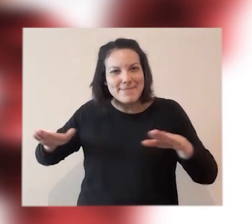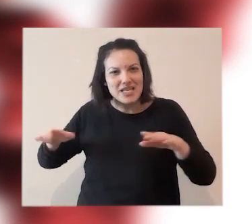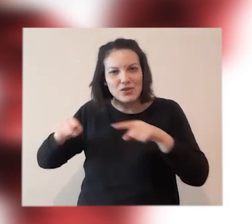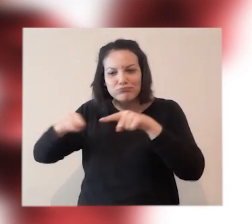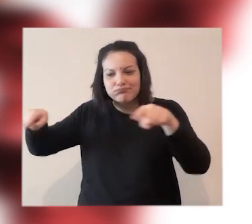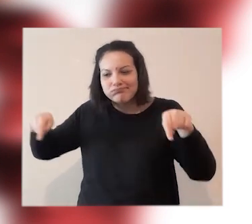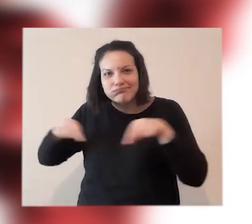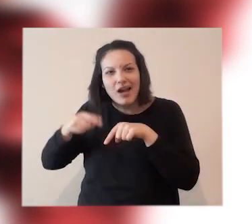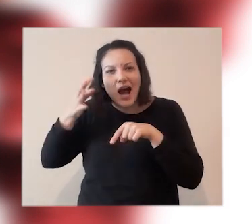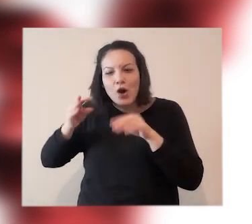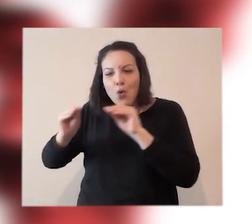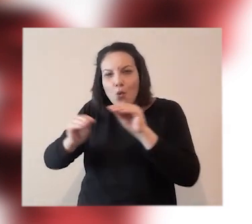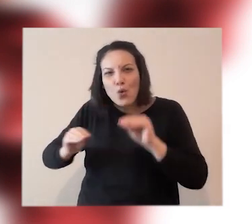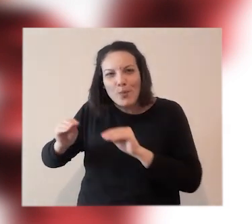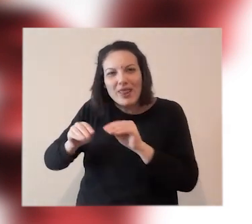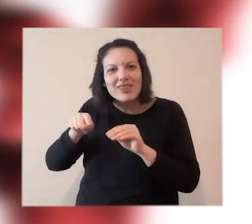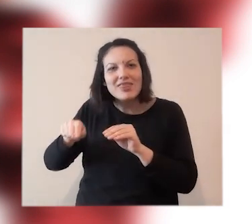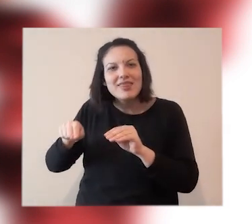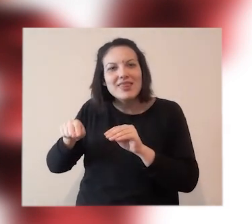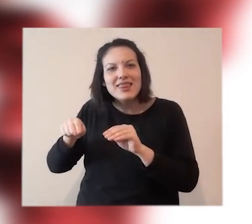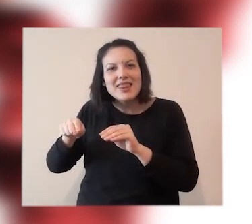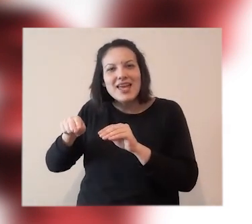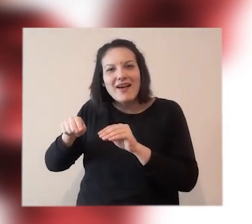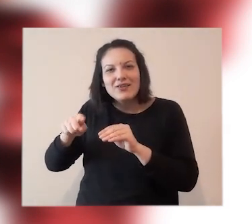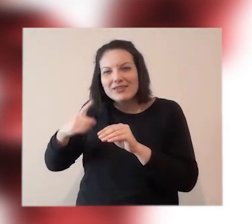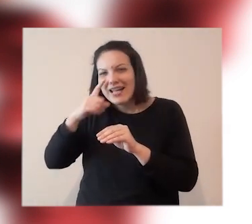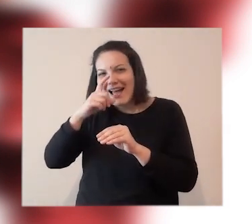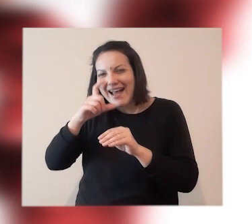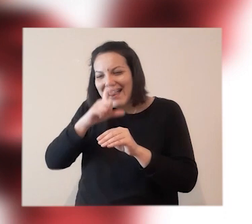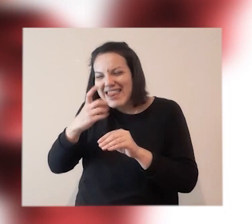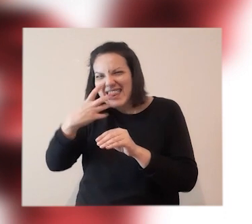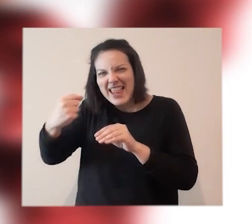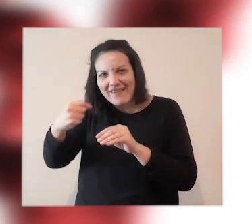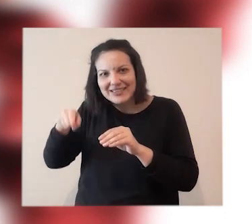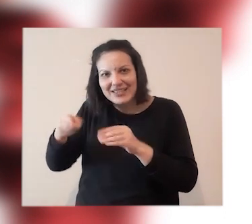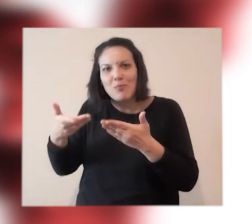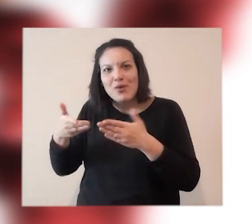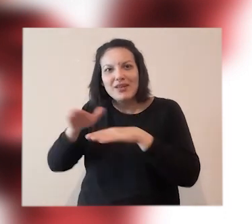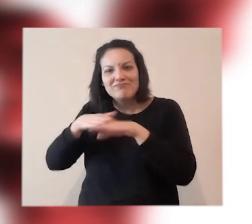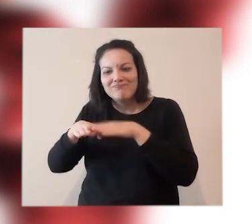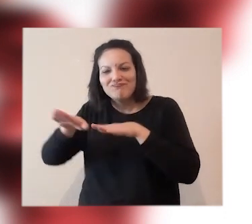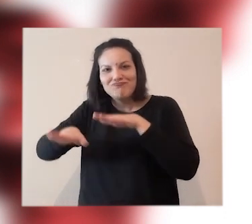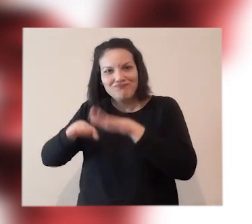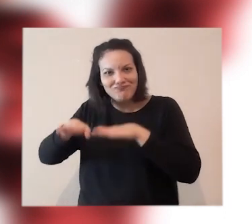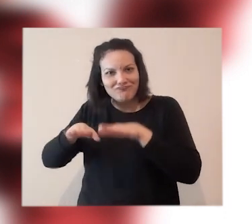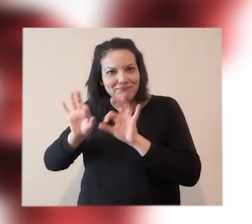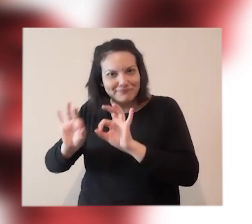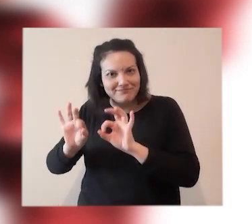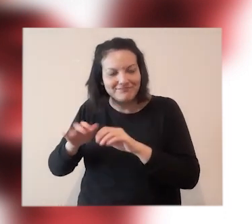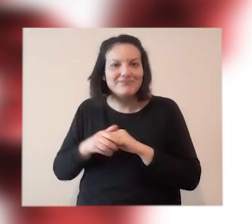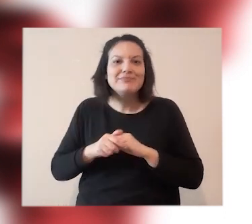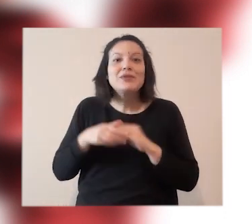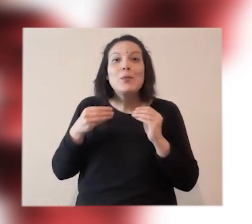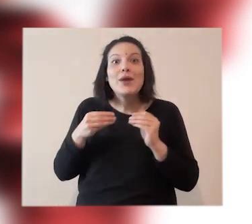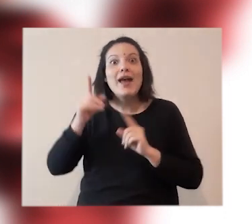recipiente o un trapo humedecido con una solución diluida de lavandina y hacer uso correcto de eso, ¿sí? Porque muchas veces, y acá aparecen